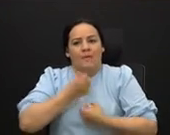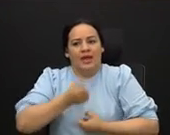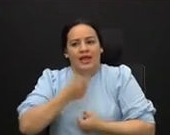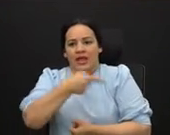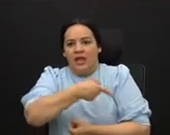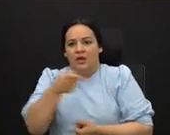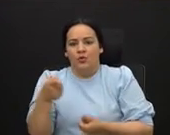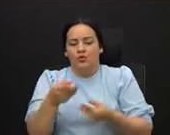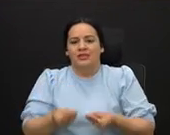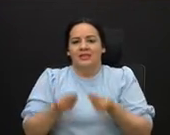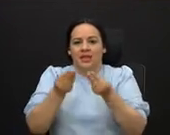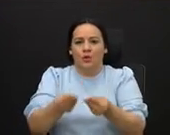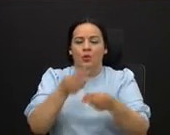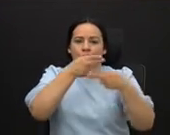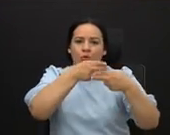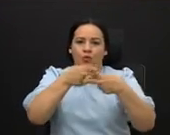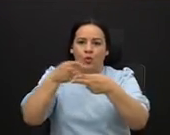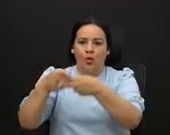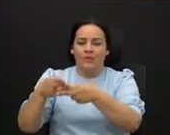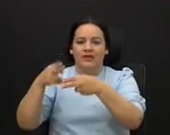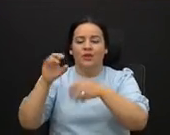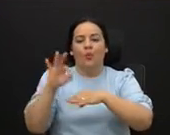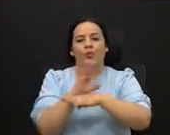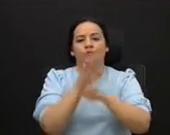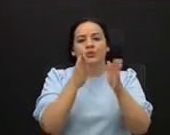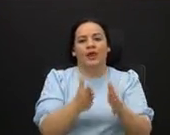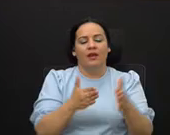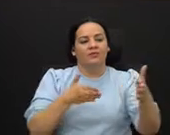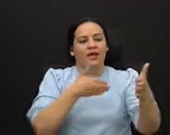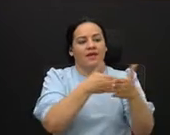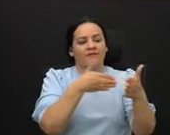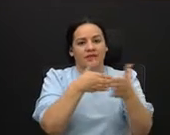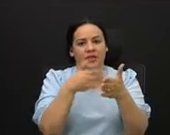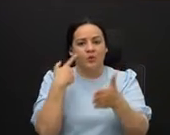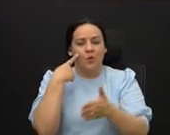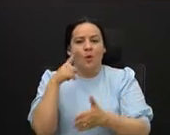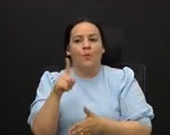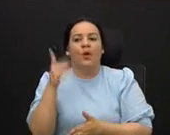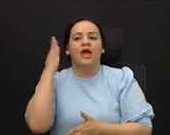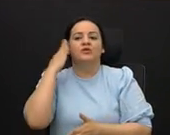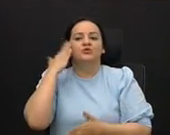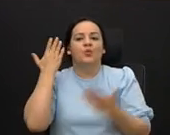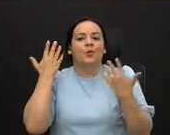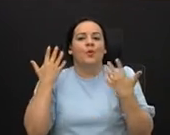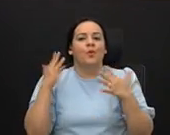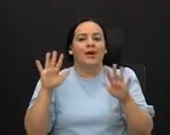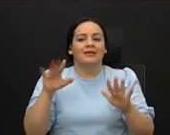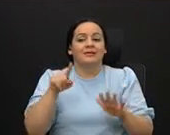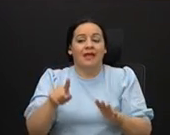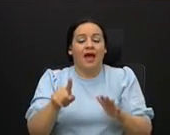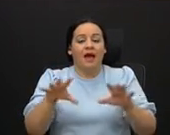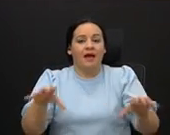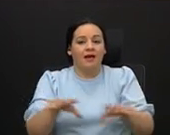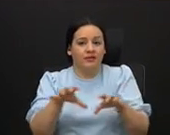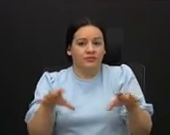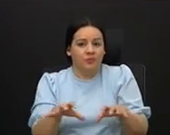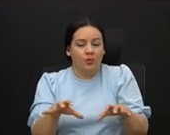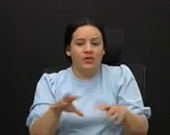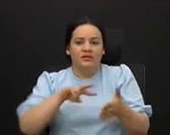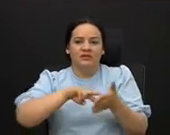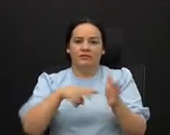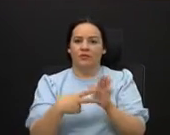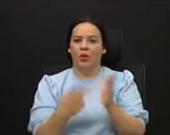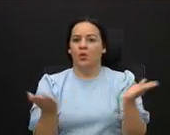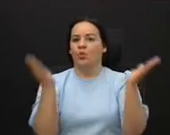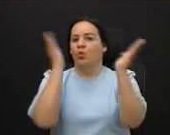aportaron los nombres de los funcionarios supuestamente afectados por la supuesta acción, por lo que no hubo